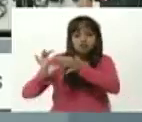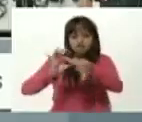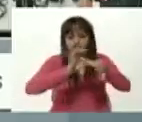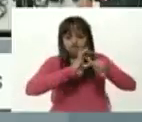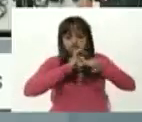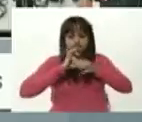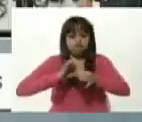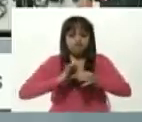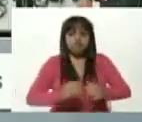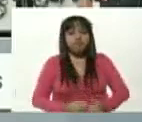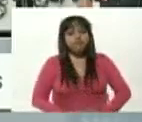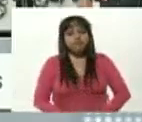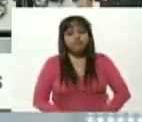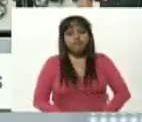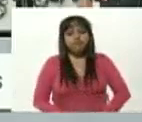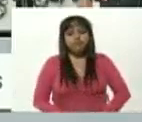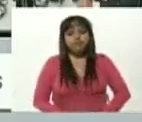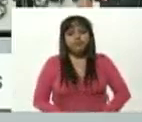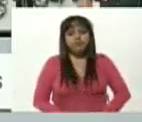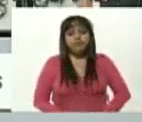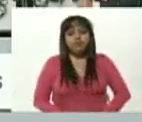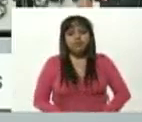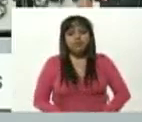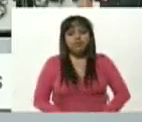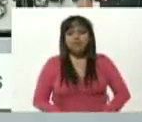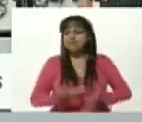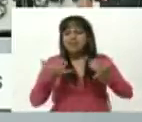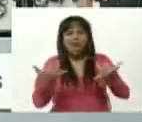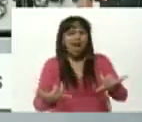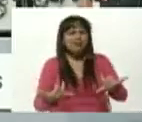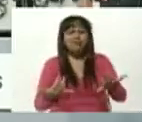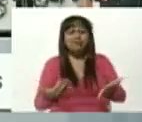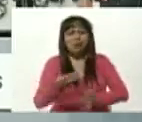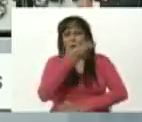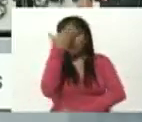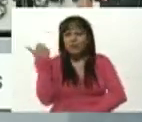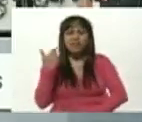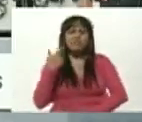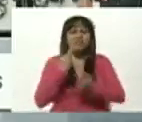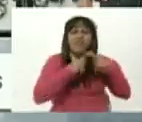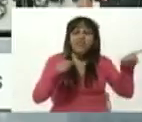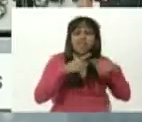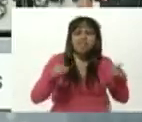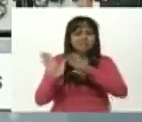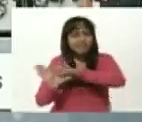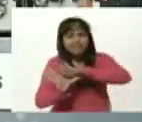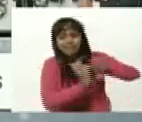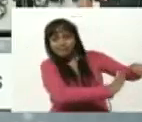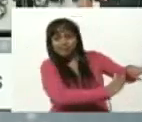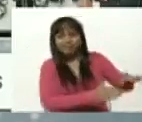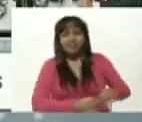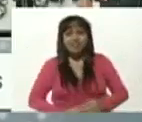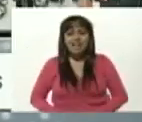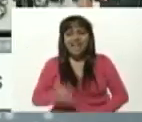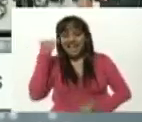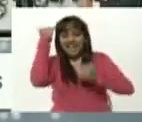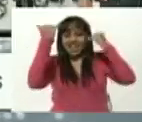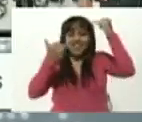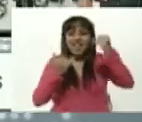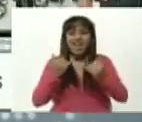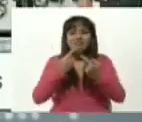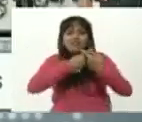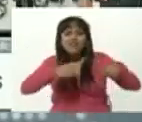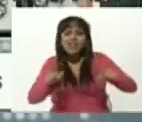mancomunado. Pongamos las diferencias políticas a un lado, las diferencias ideológicas a un